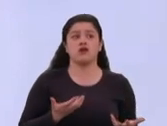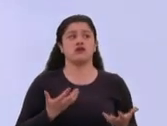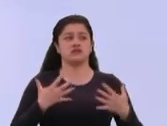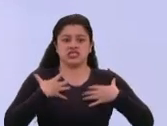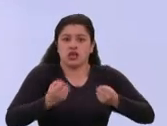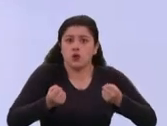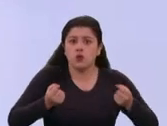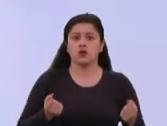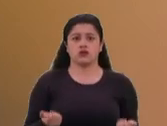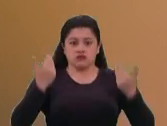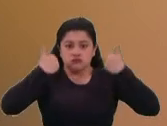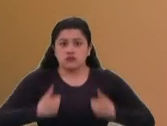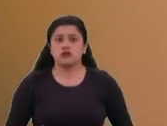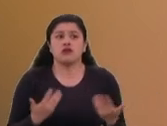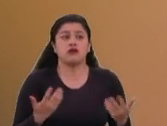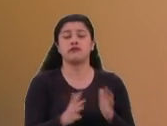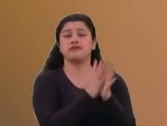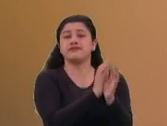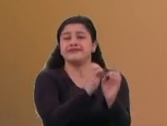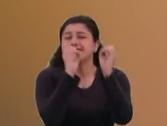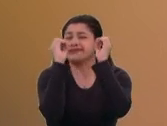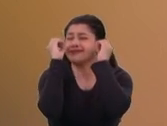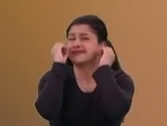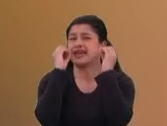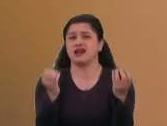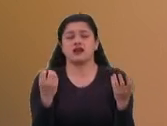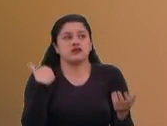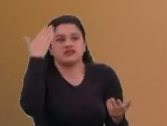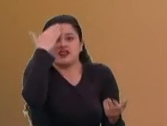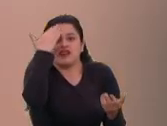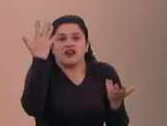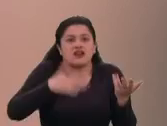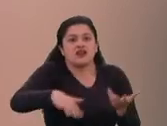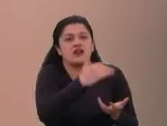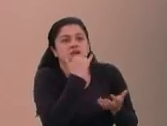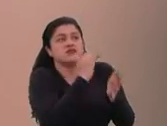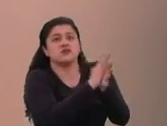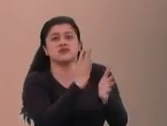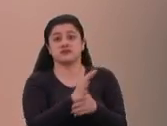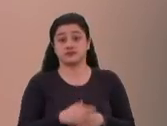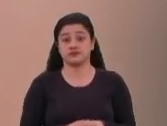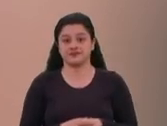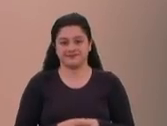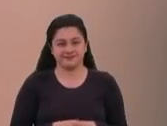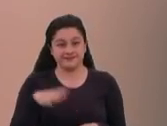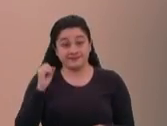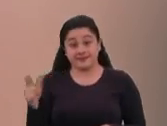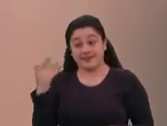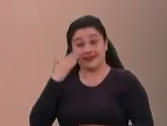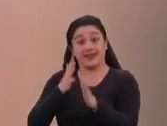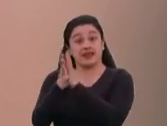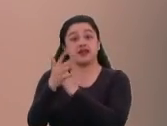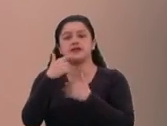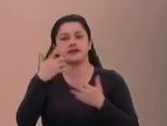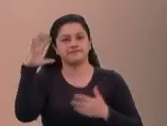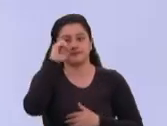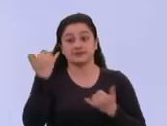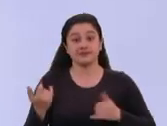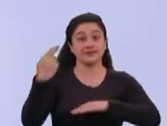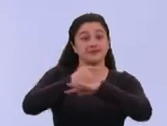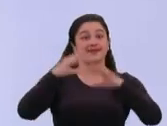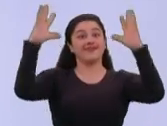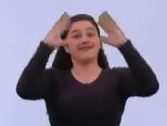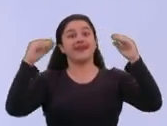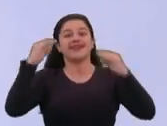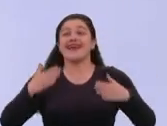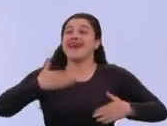sabemos absolutamente nada. Lady dice que las fiestas de fin de año fueron difíciles sin su esposo. Lo más difícil fue haber